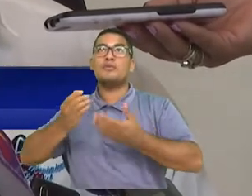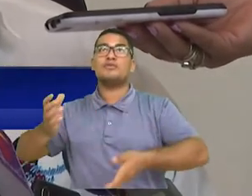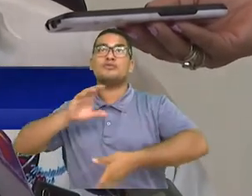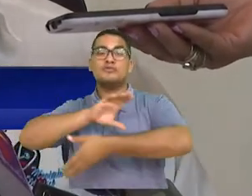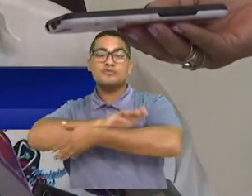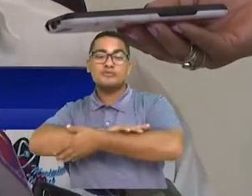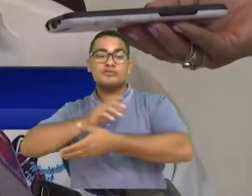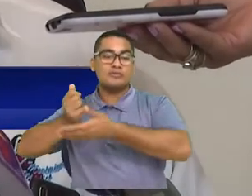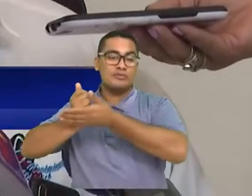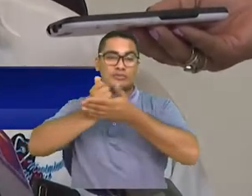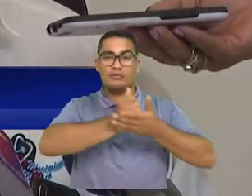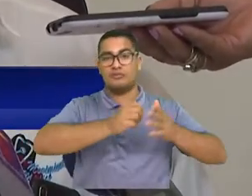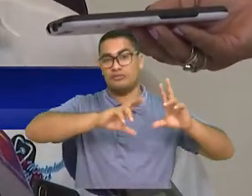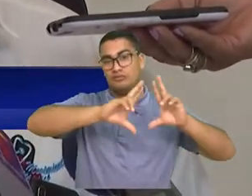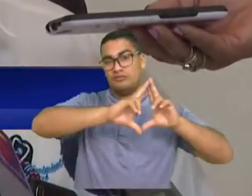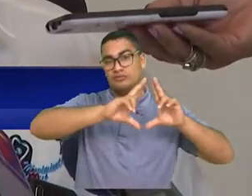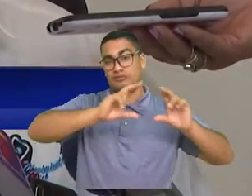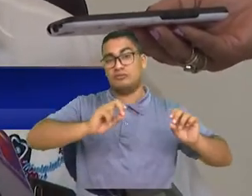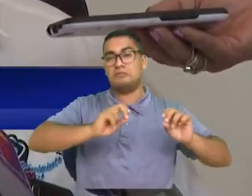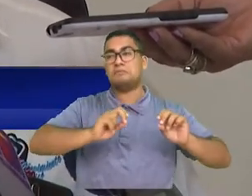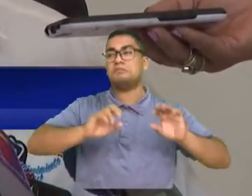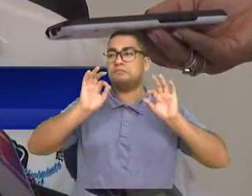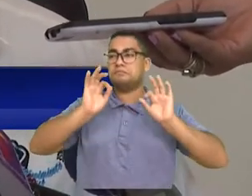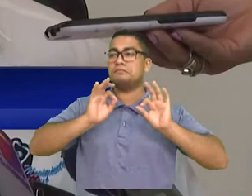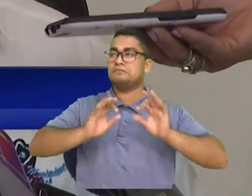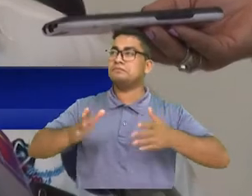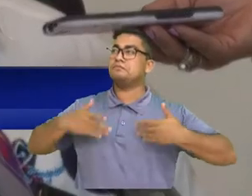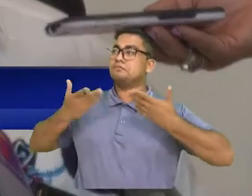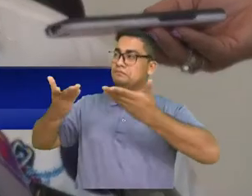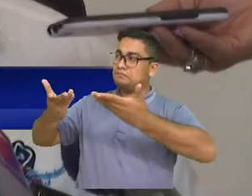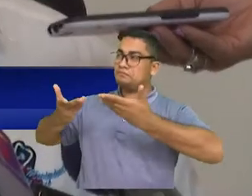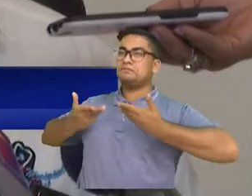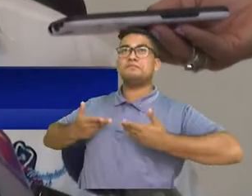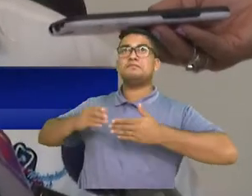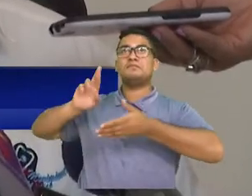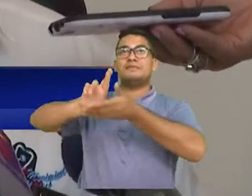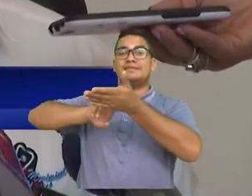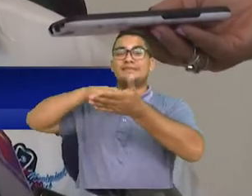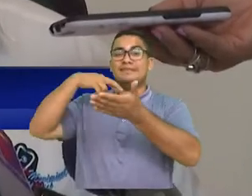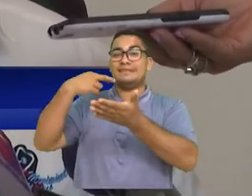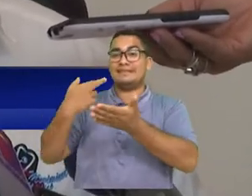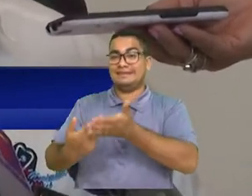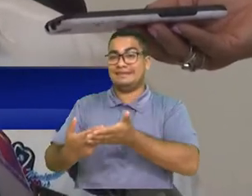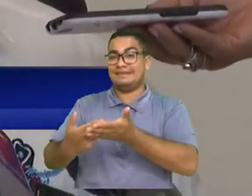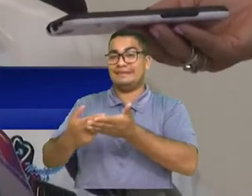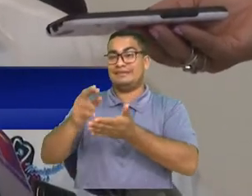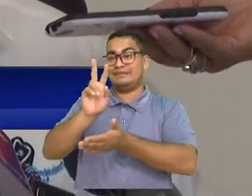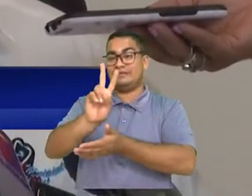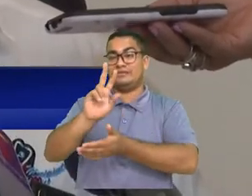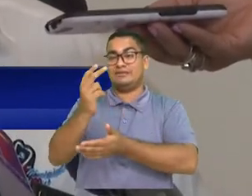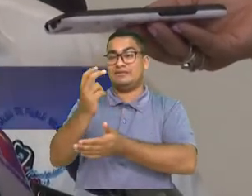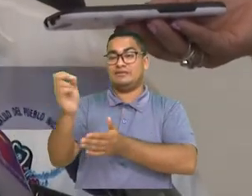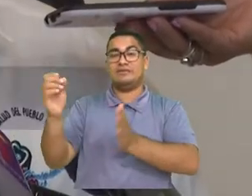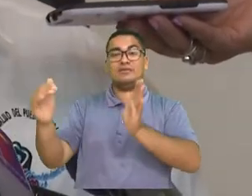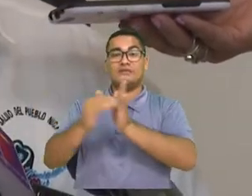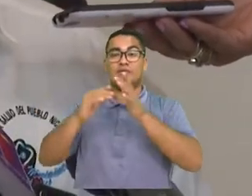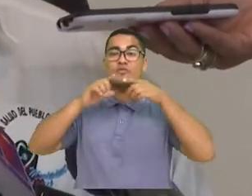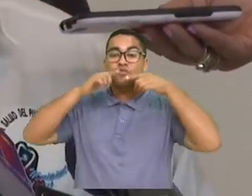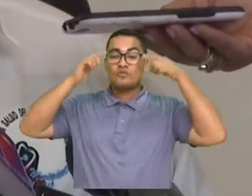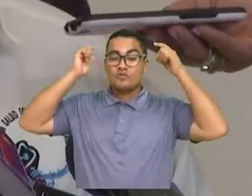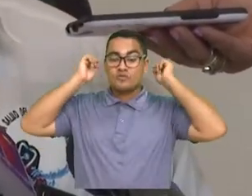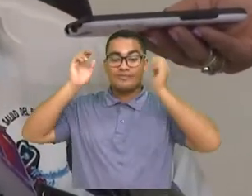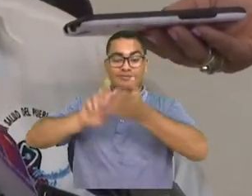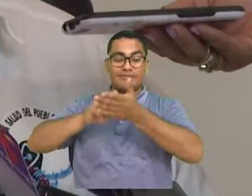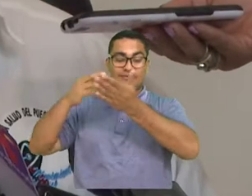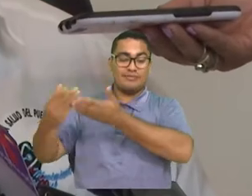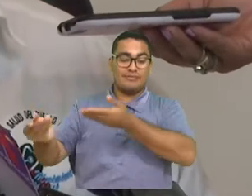y nosotros recibimos con gran satisfacción esta donación de 280.000 mascarillas